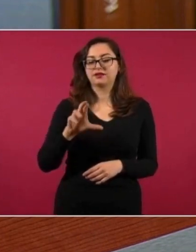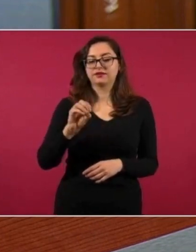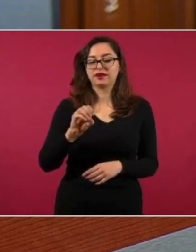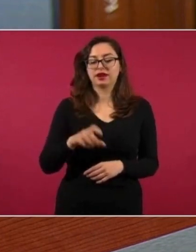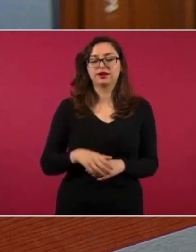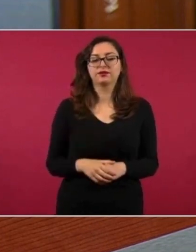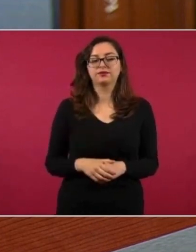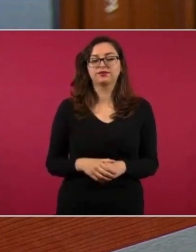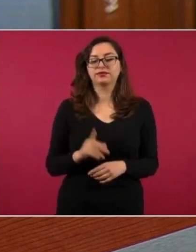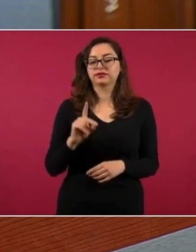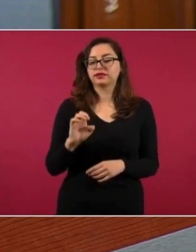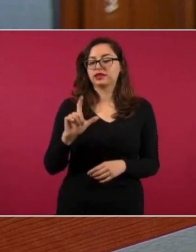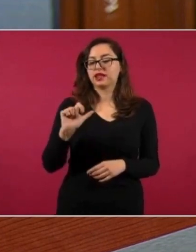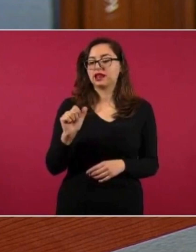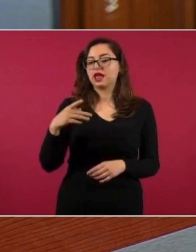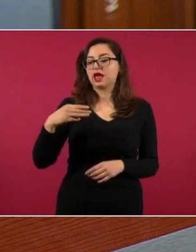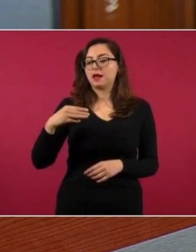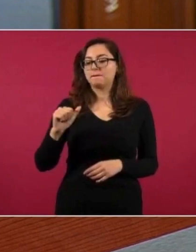Enrique de la Madrid,